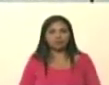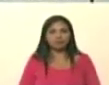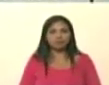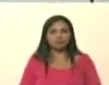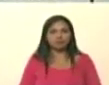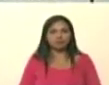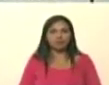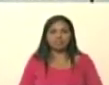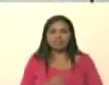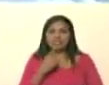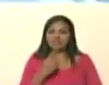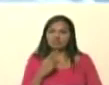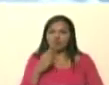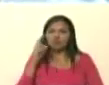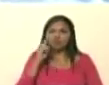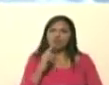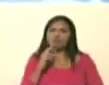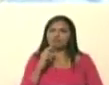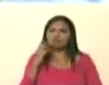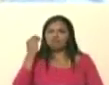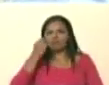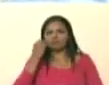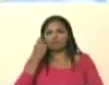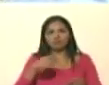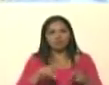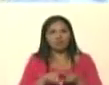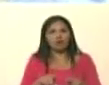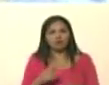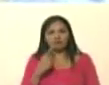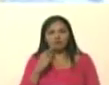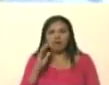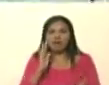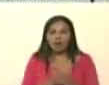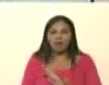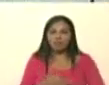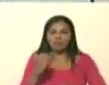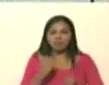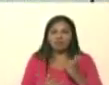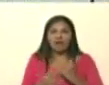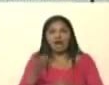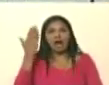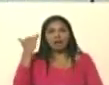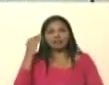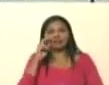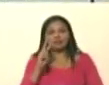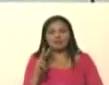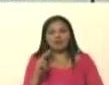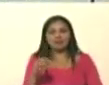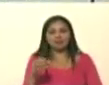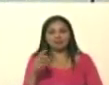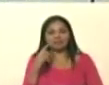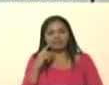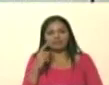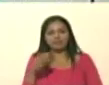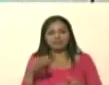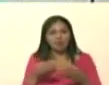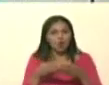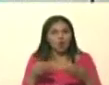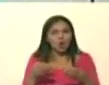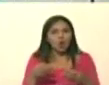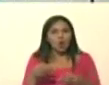hablando de bolívar acabo de terminar ayer de ver la serie bolívar hecha por